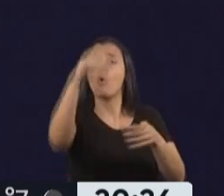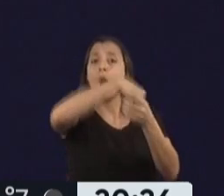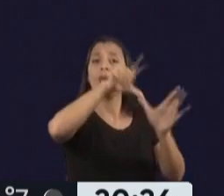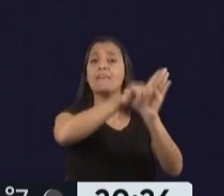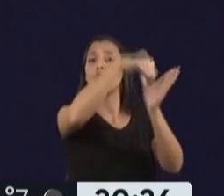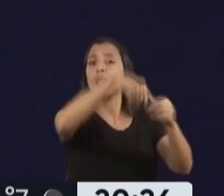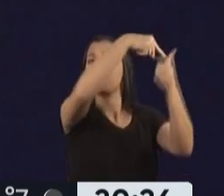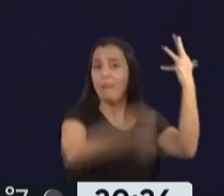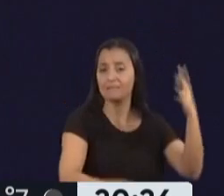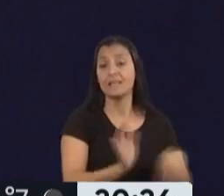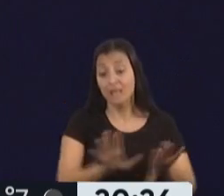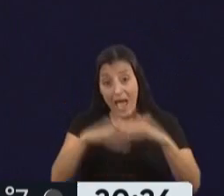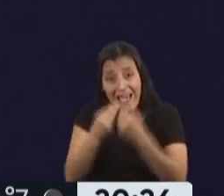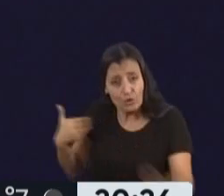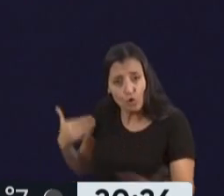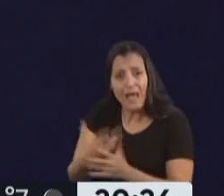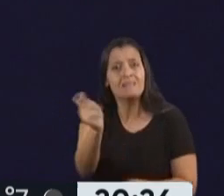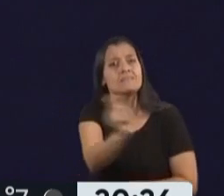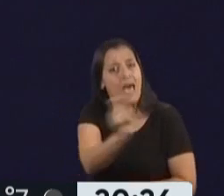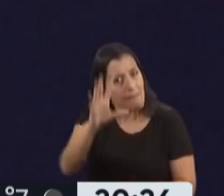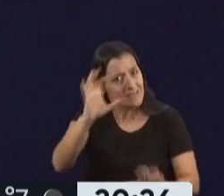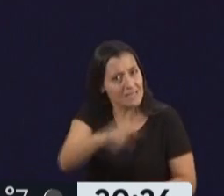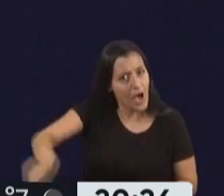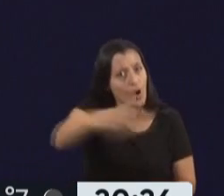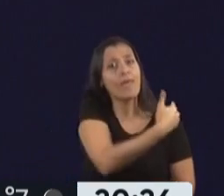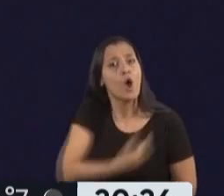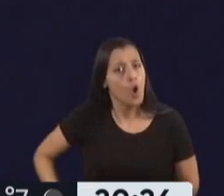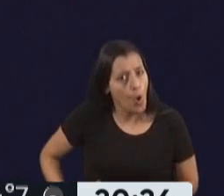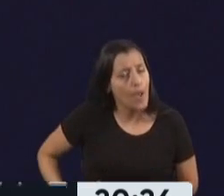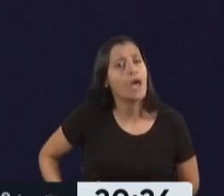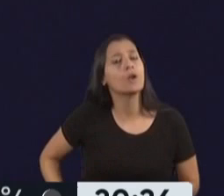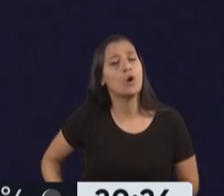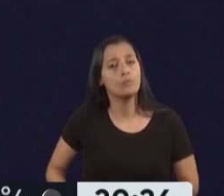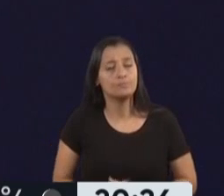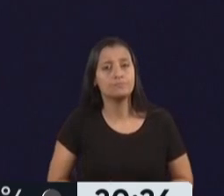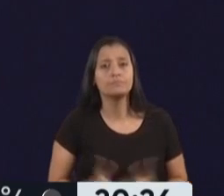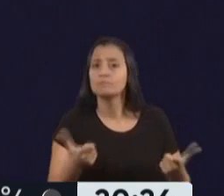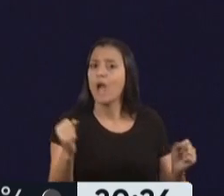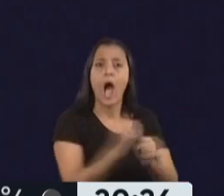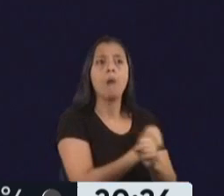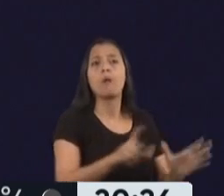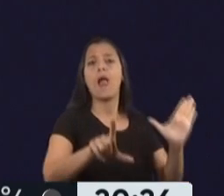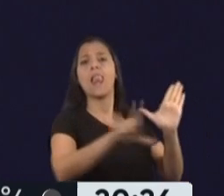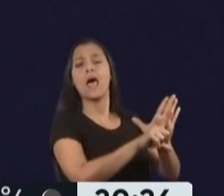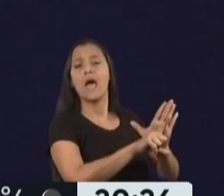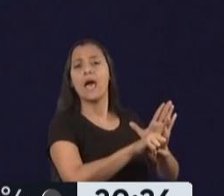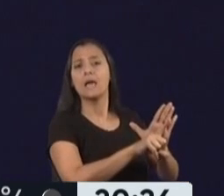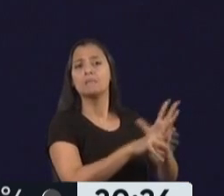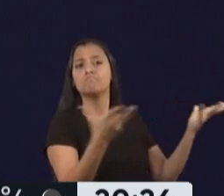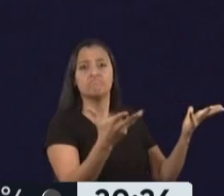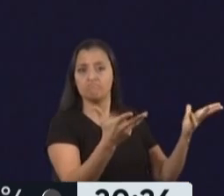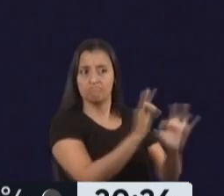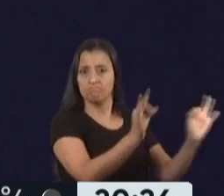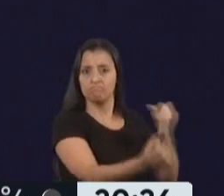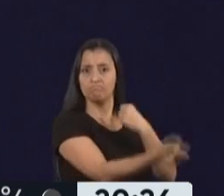bases. Van 6 meses, recordemos, el gobierno no ha aprobado ninguna ley a este